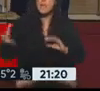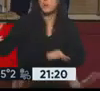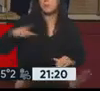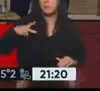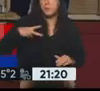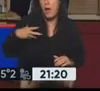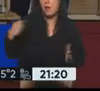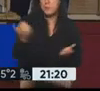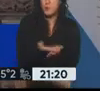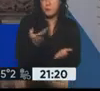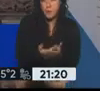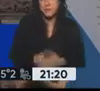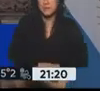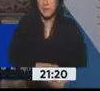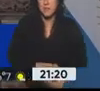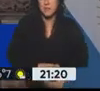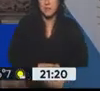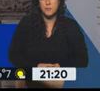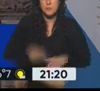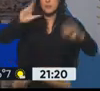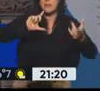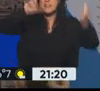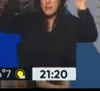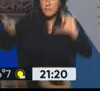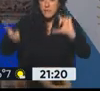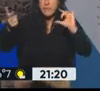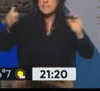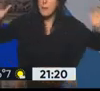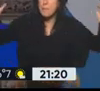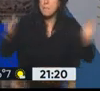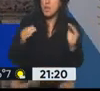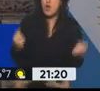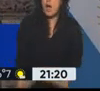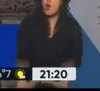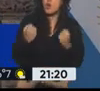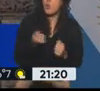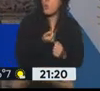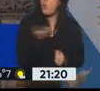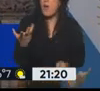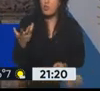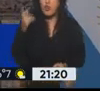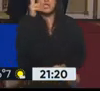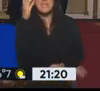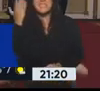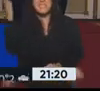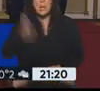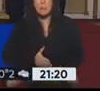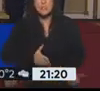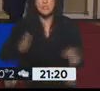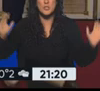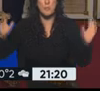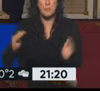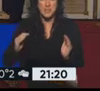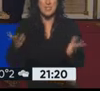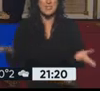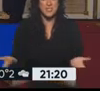privada. ¿Cuántos bajaron las transferencias según lo que detalló el presidente en cadena nacional? Un 85%. Esto tiene